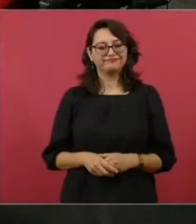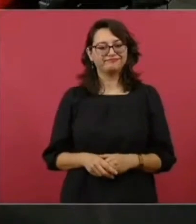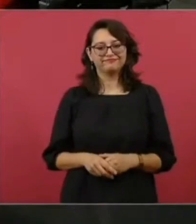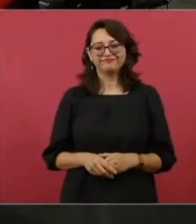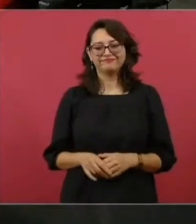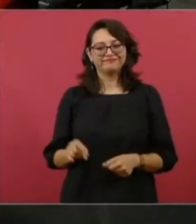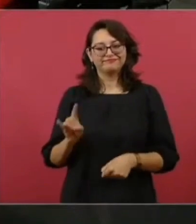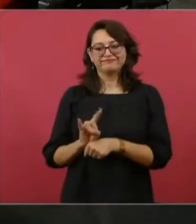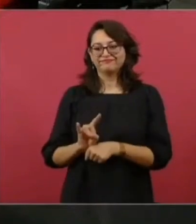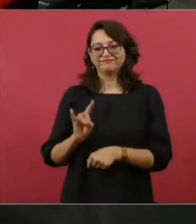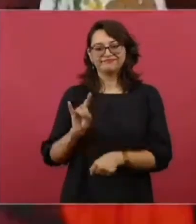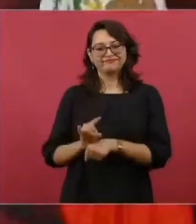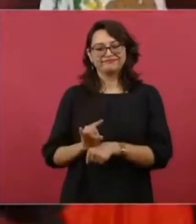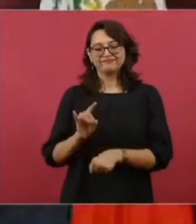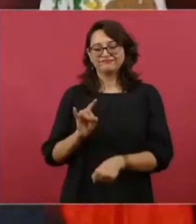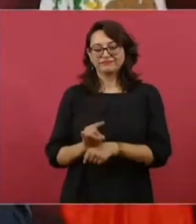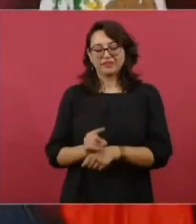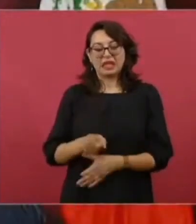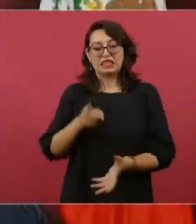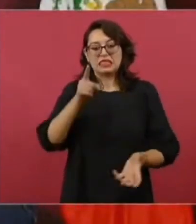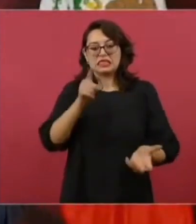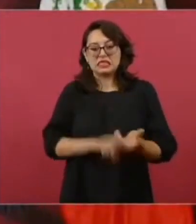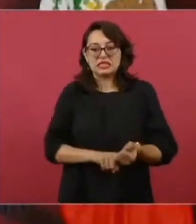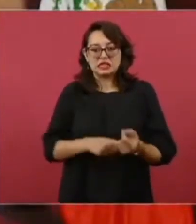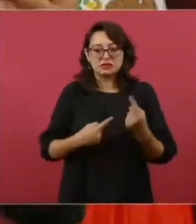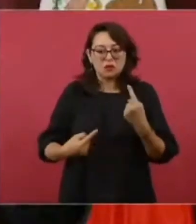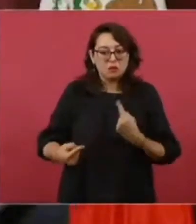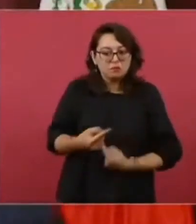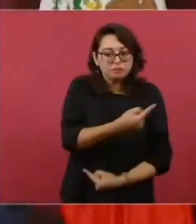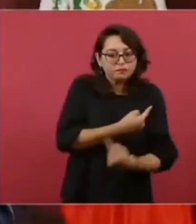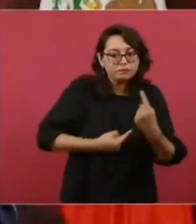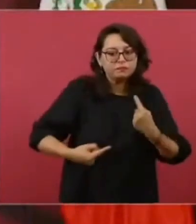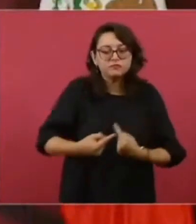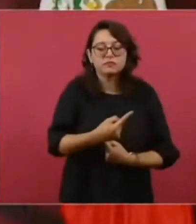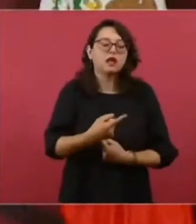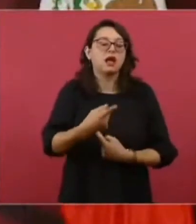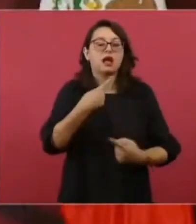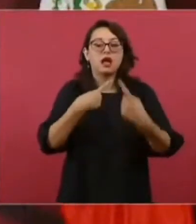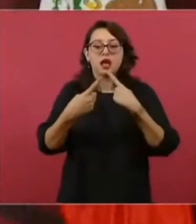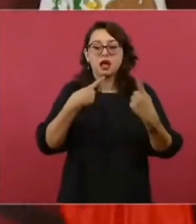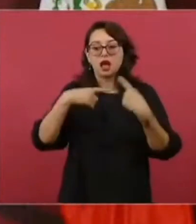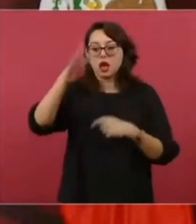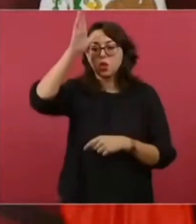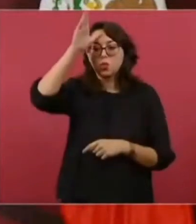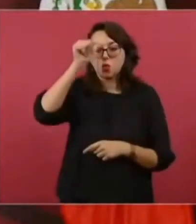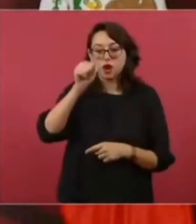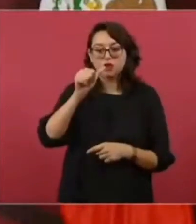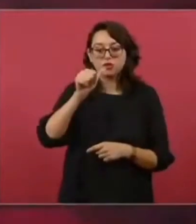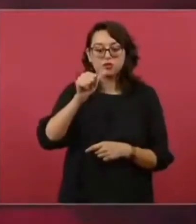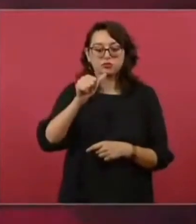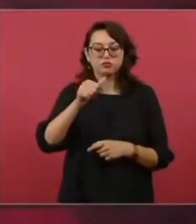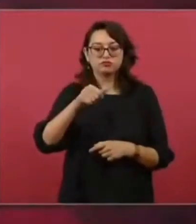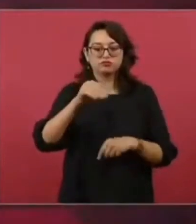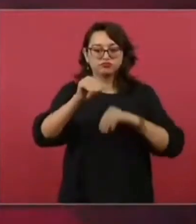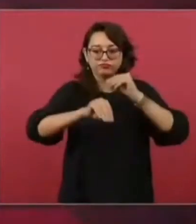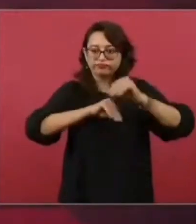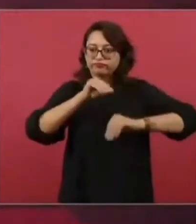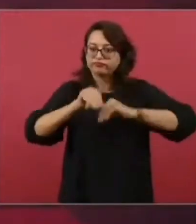Como si no hubiese un acuerdo. Hasta los famosos los tienen ahí